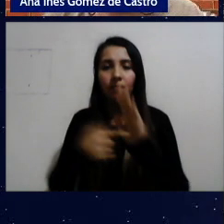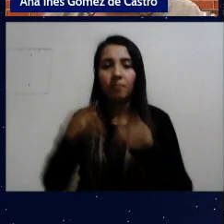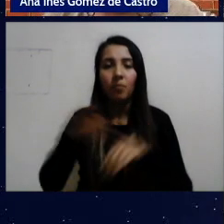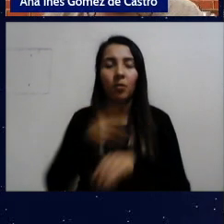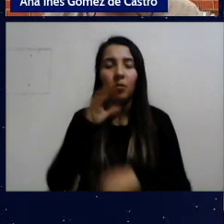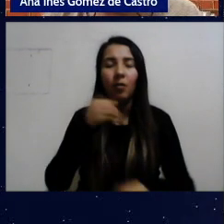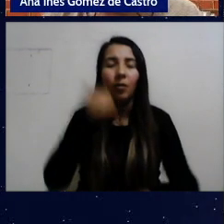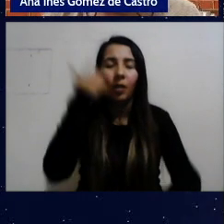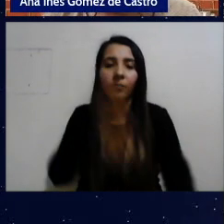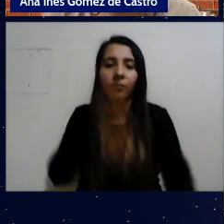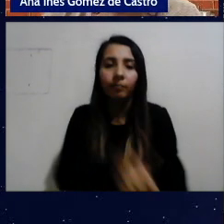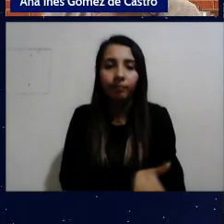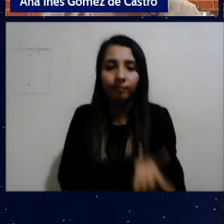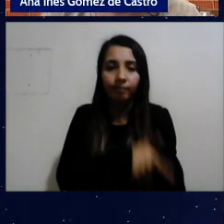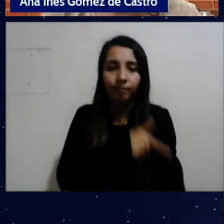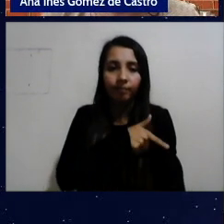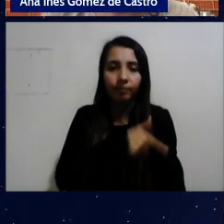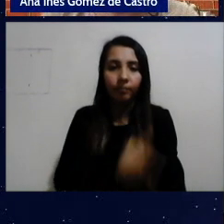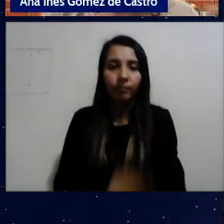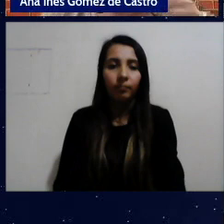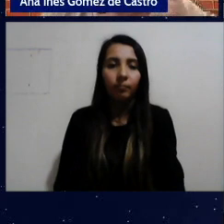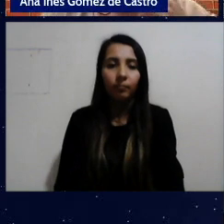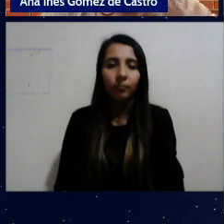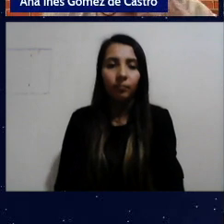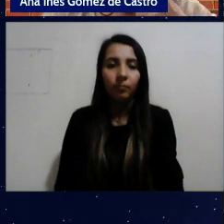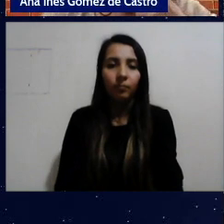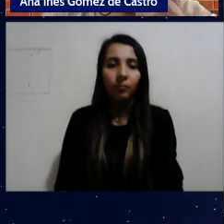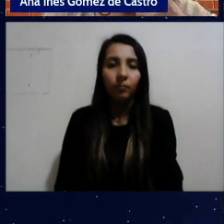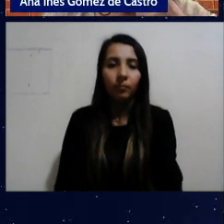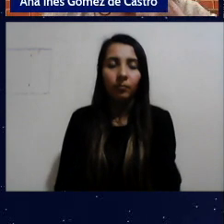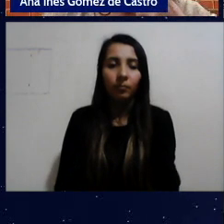porque tampoco nos vamos a alargar mucho.